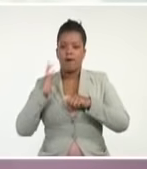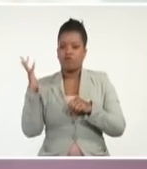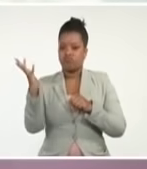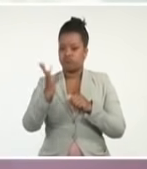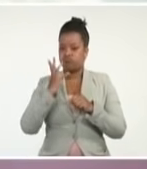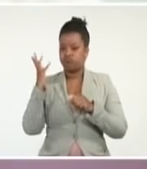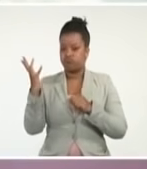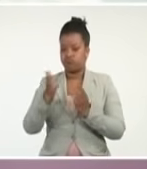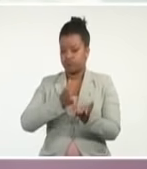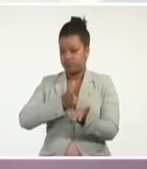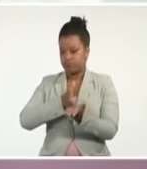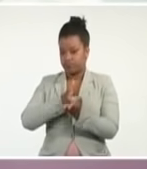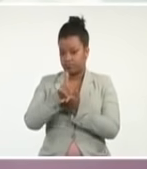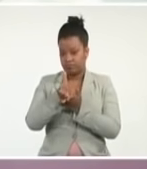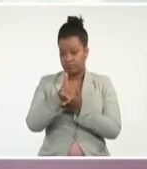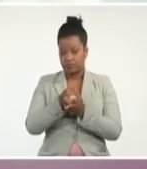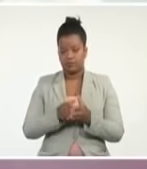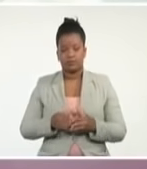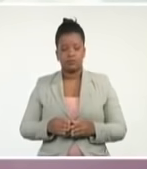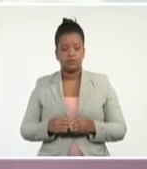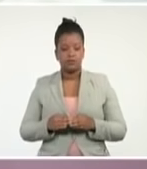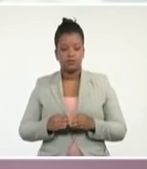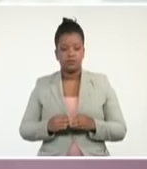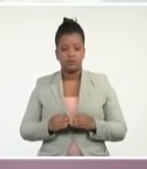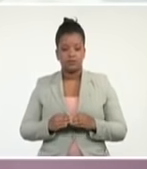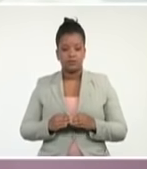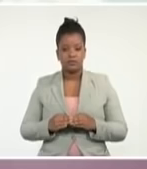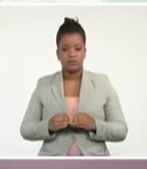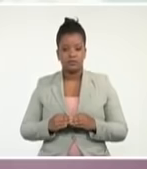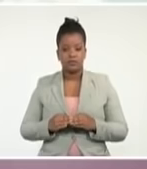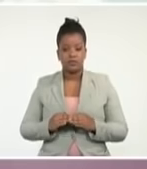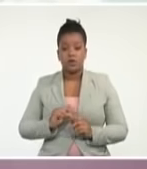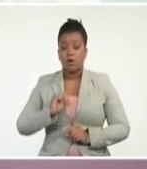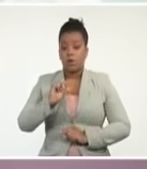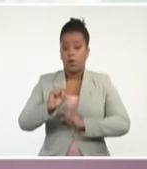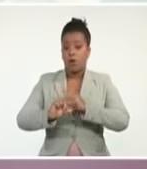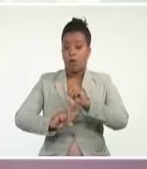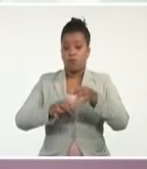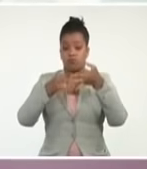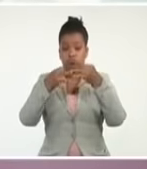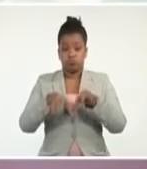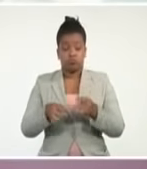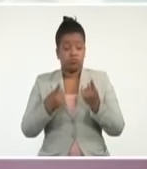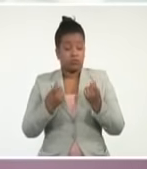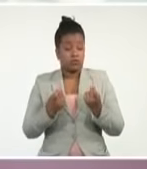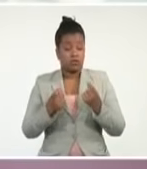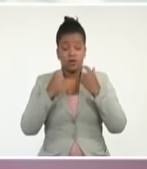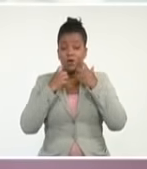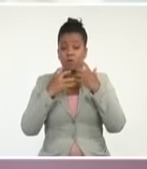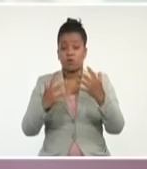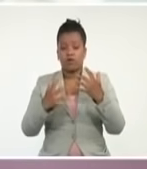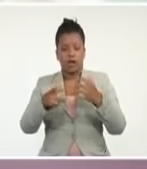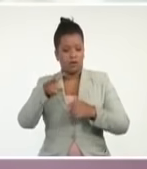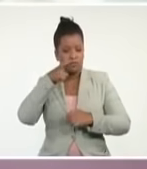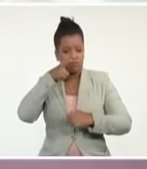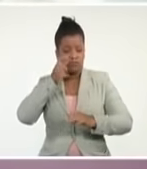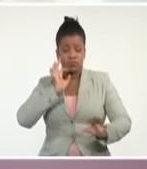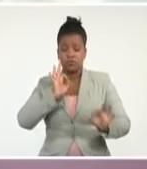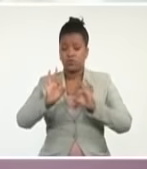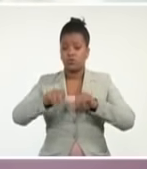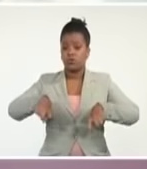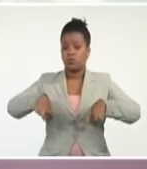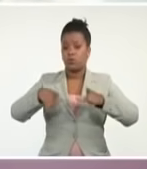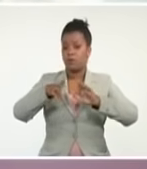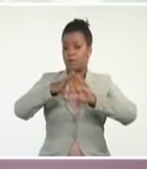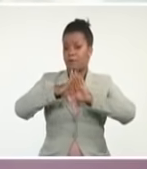externa de ese organismo ciclónico. Durante el paso a la normalidad es necesario prestar especial atención al cumplimiento de las medidas previstas